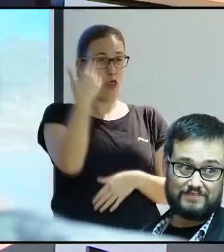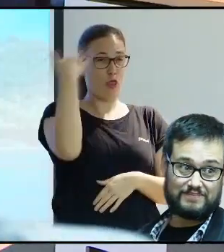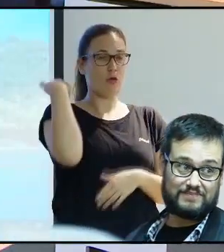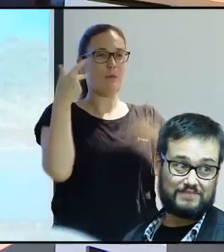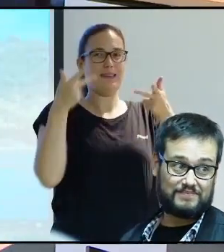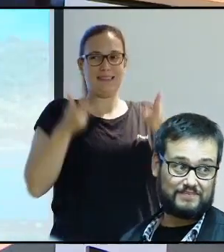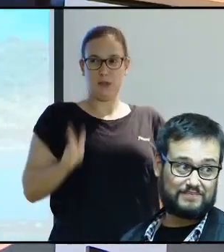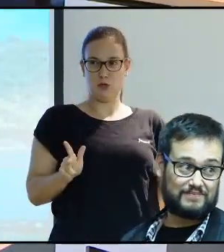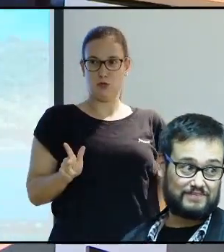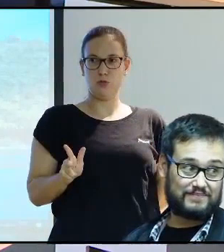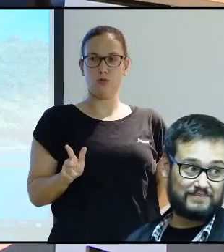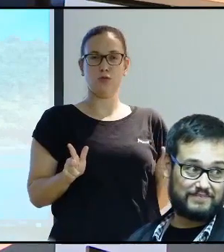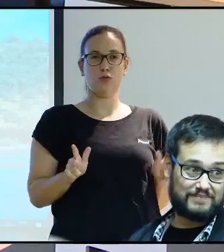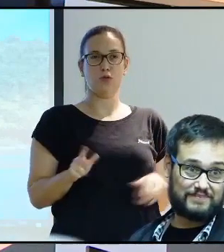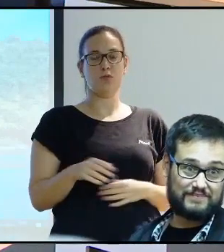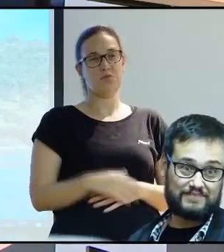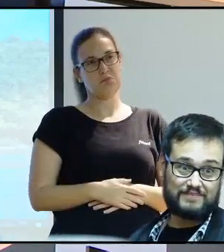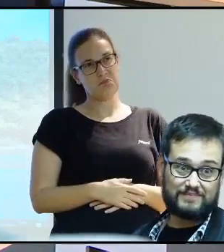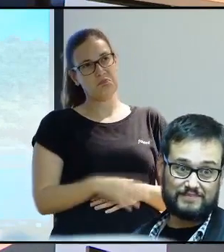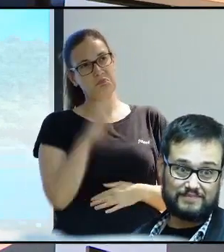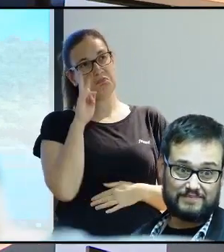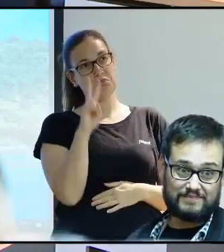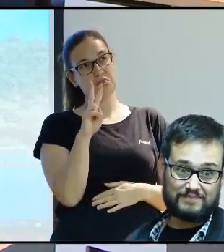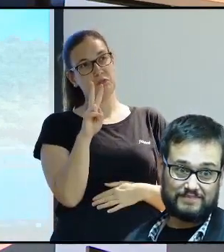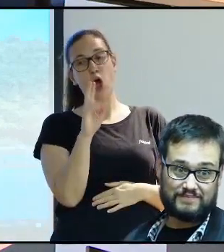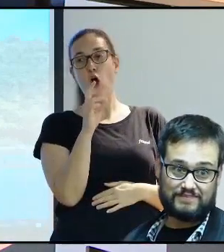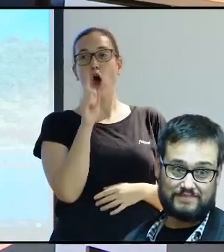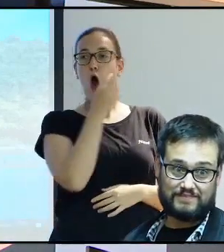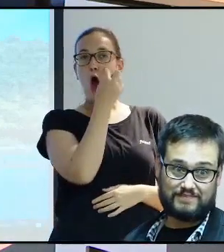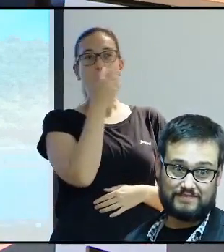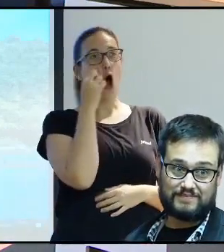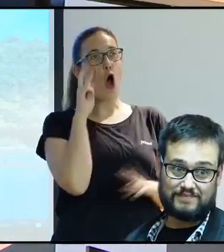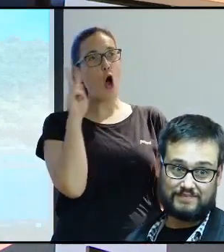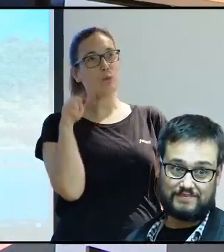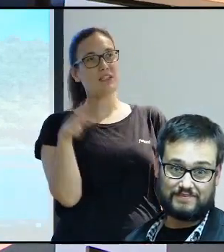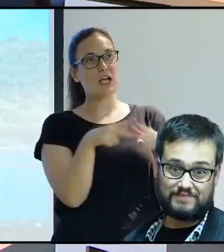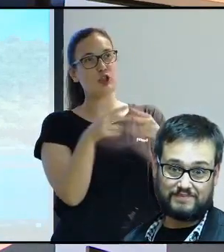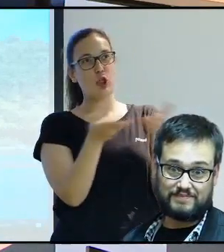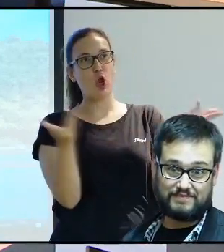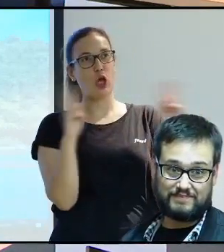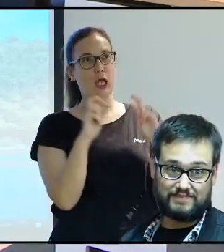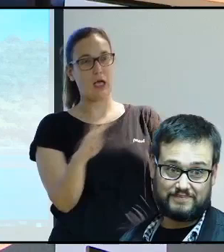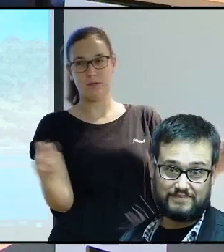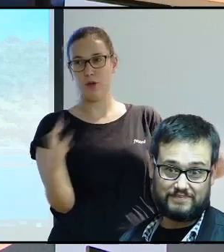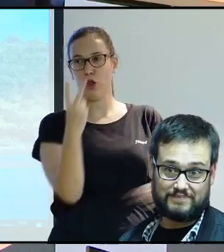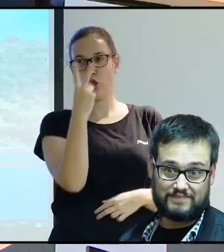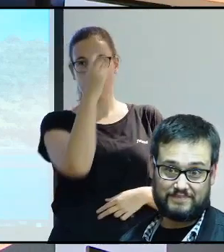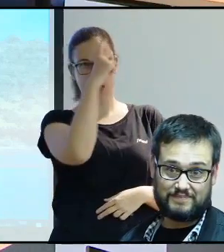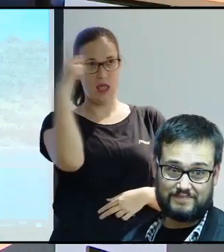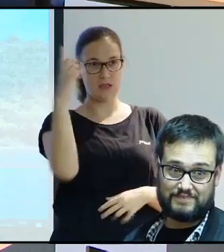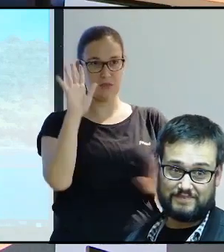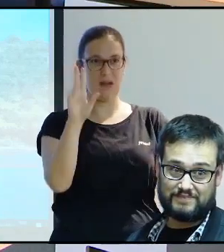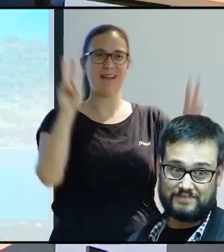2 ideas y media desde una óptica sociológica para, digamos, situar la cuestión de